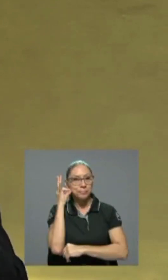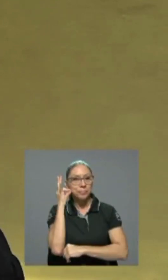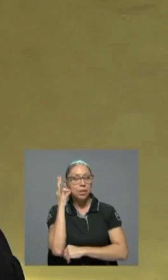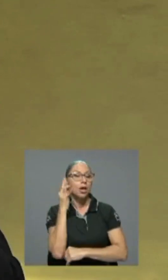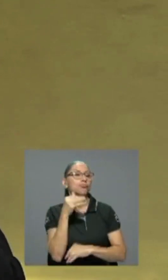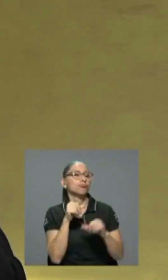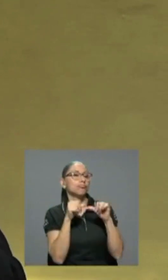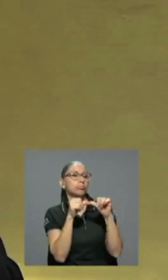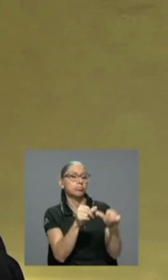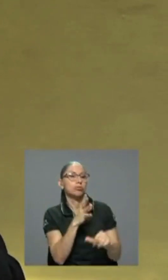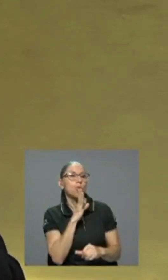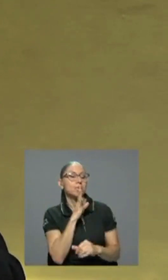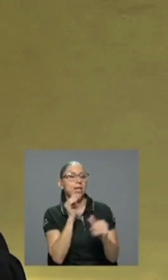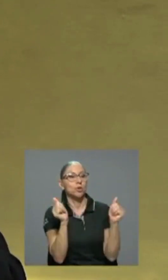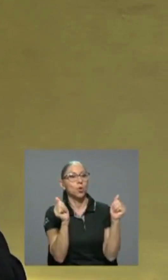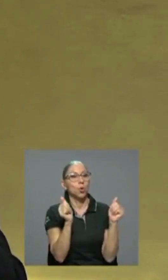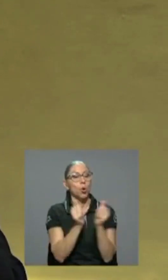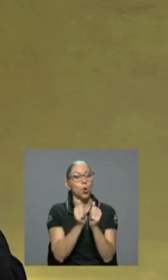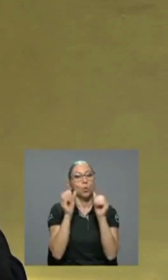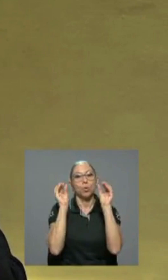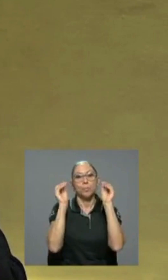conversando con el catedrático Chirú,